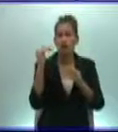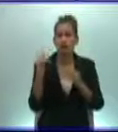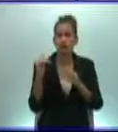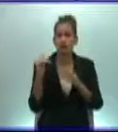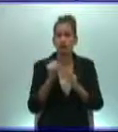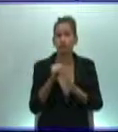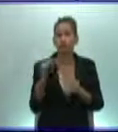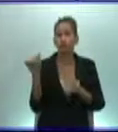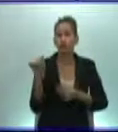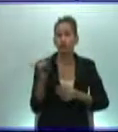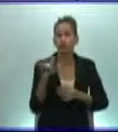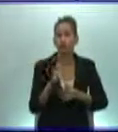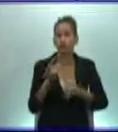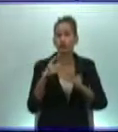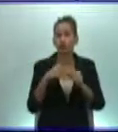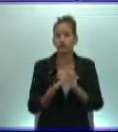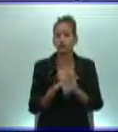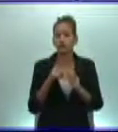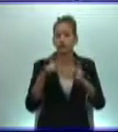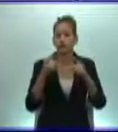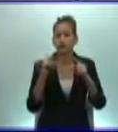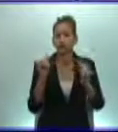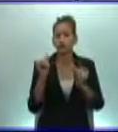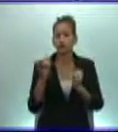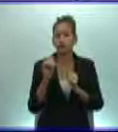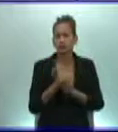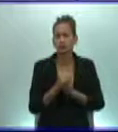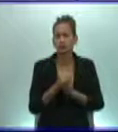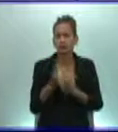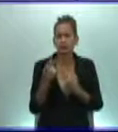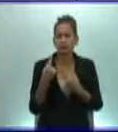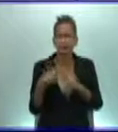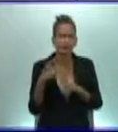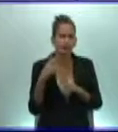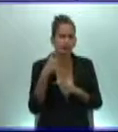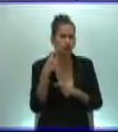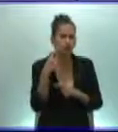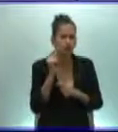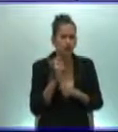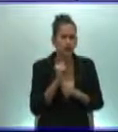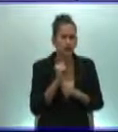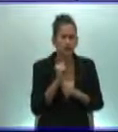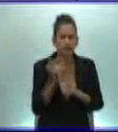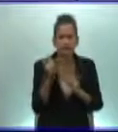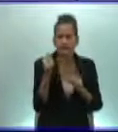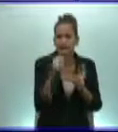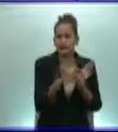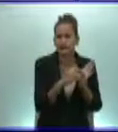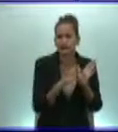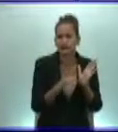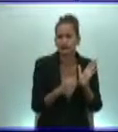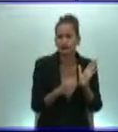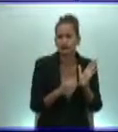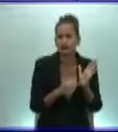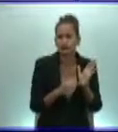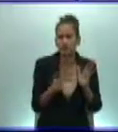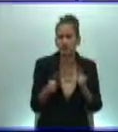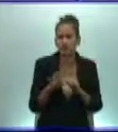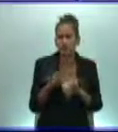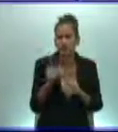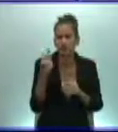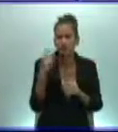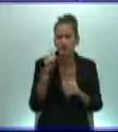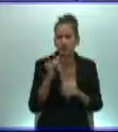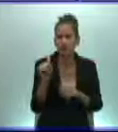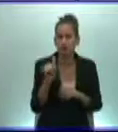son iguales. Pero, ¿te has percatado de cuántos elementos ya conoces que son